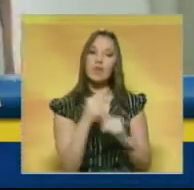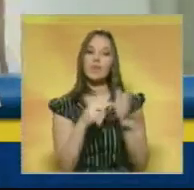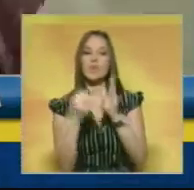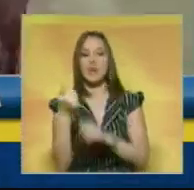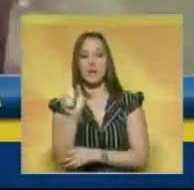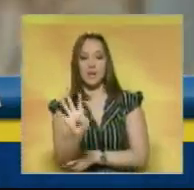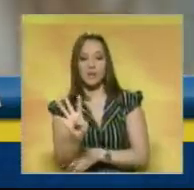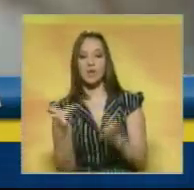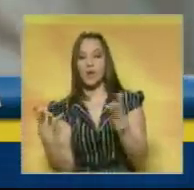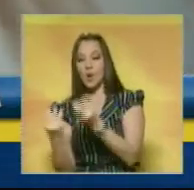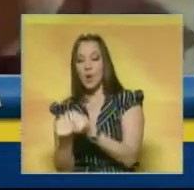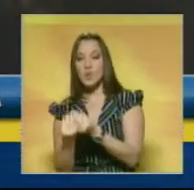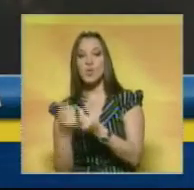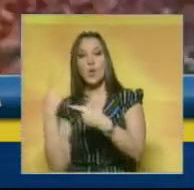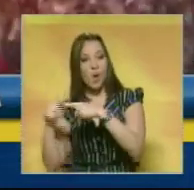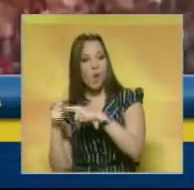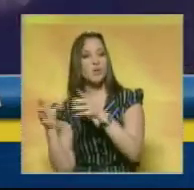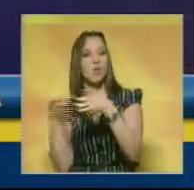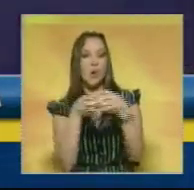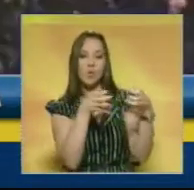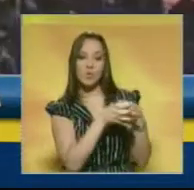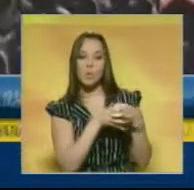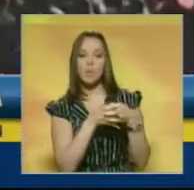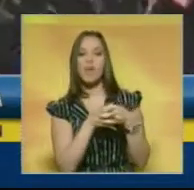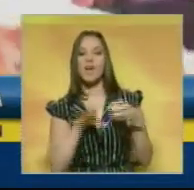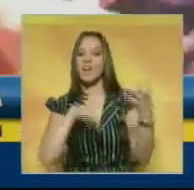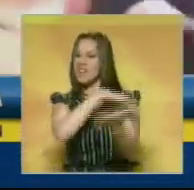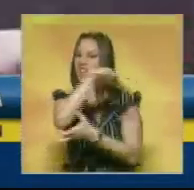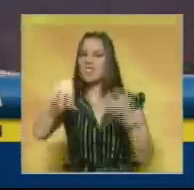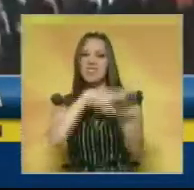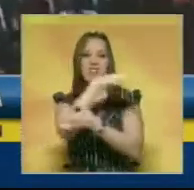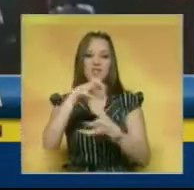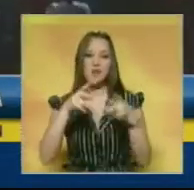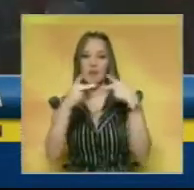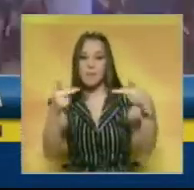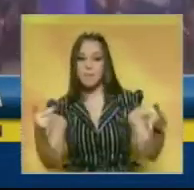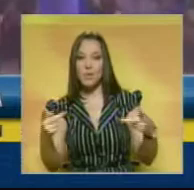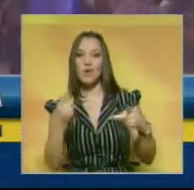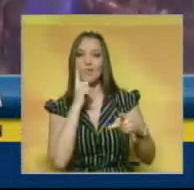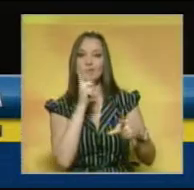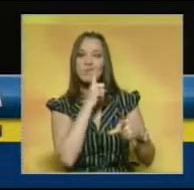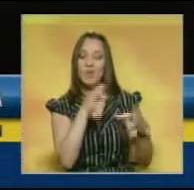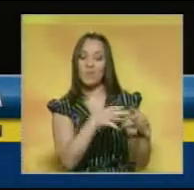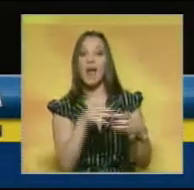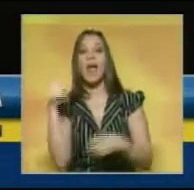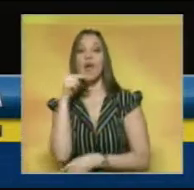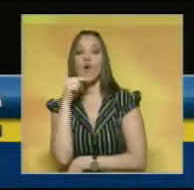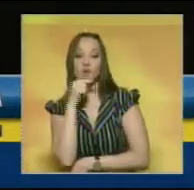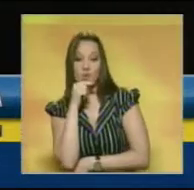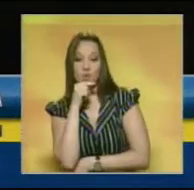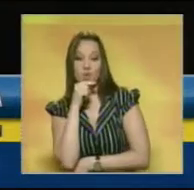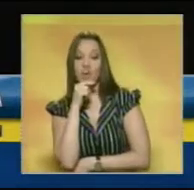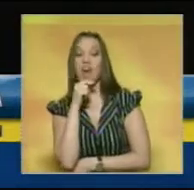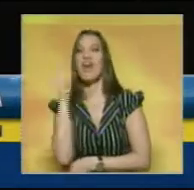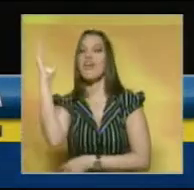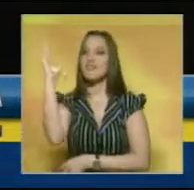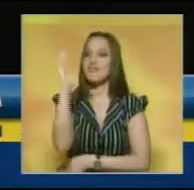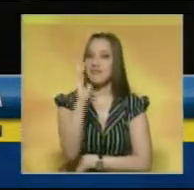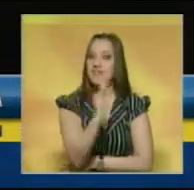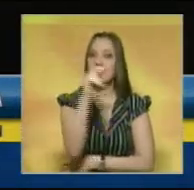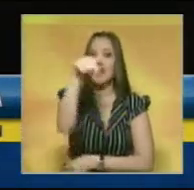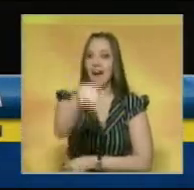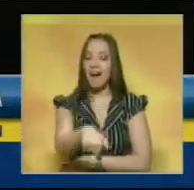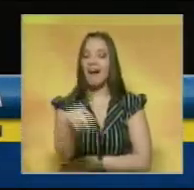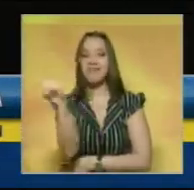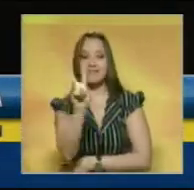las agrupaciones Raguayana y Desorden Público. El mes de octubre es el escogido por los argentinos para poner a vibrar a